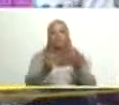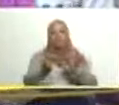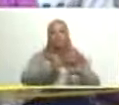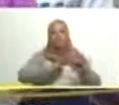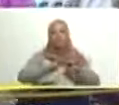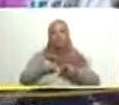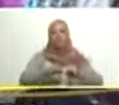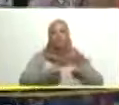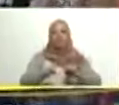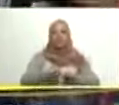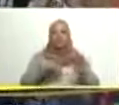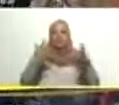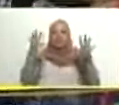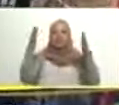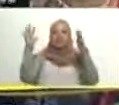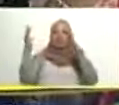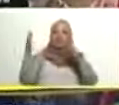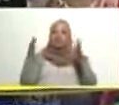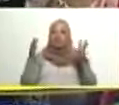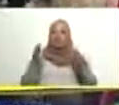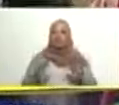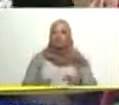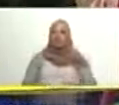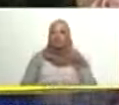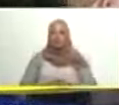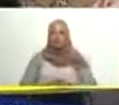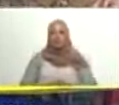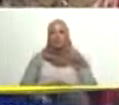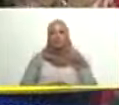el movimiento estudiantil.